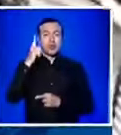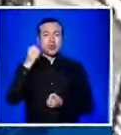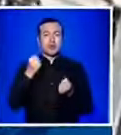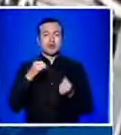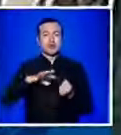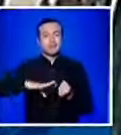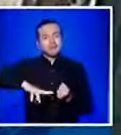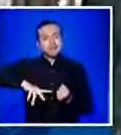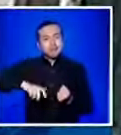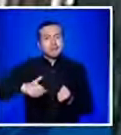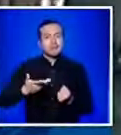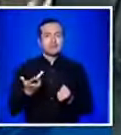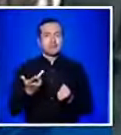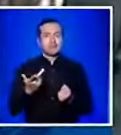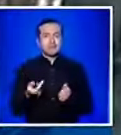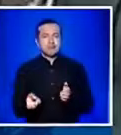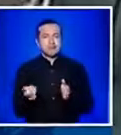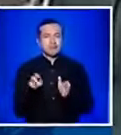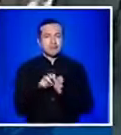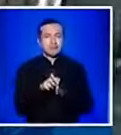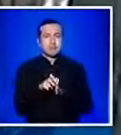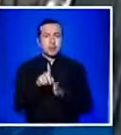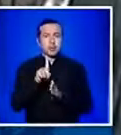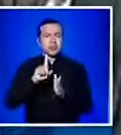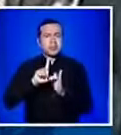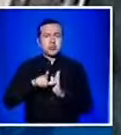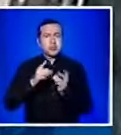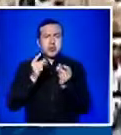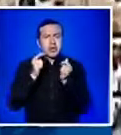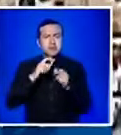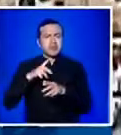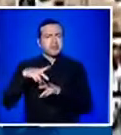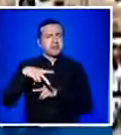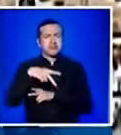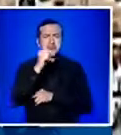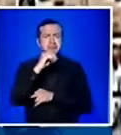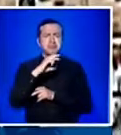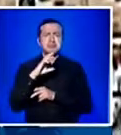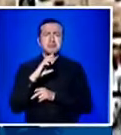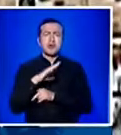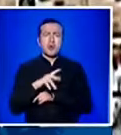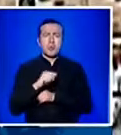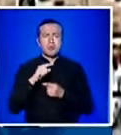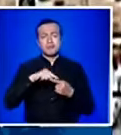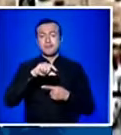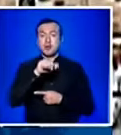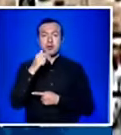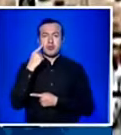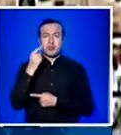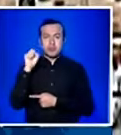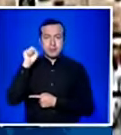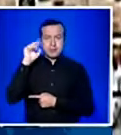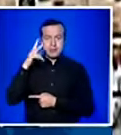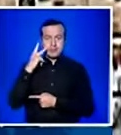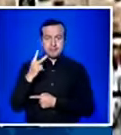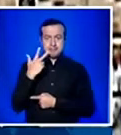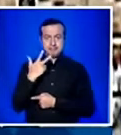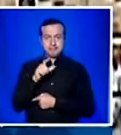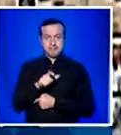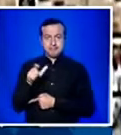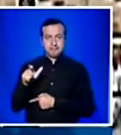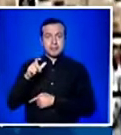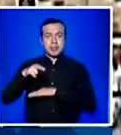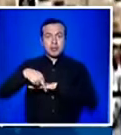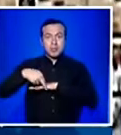luego el capó. Se sube al auto y en cuestión de un minuto se lo lleva. En otro video se observa a tres hombres que, luego de sustraer partes de un